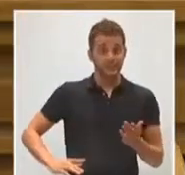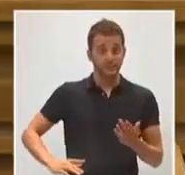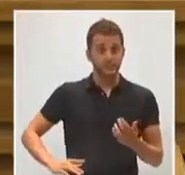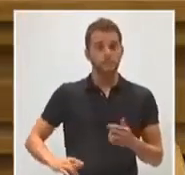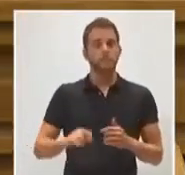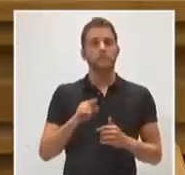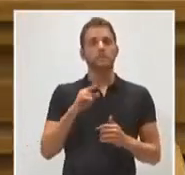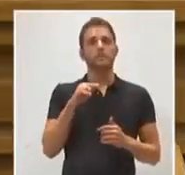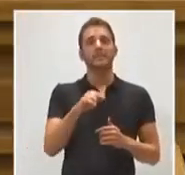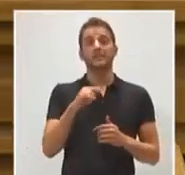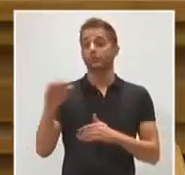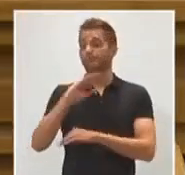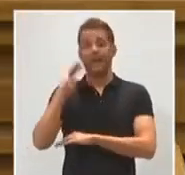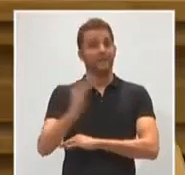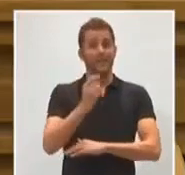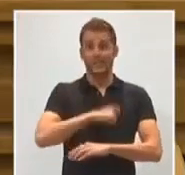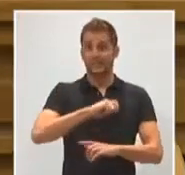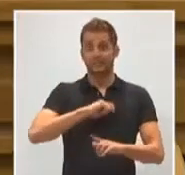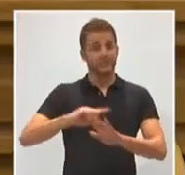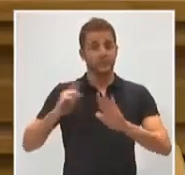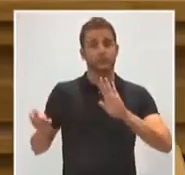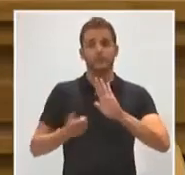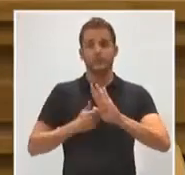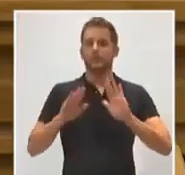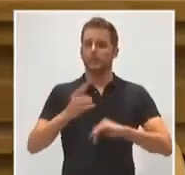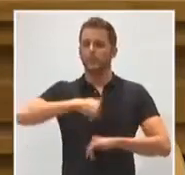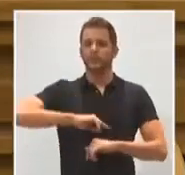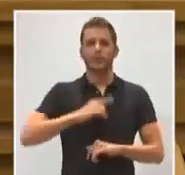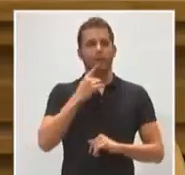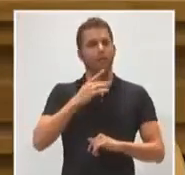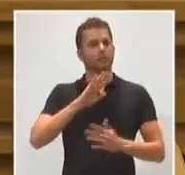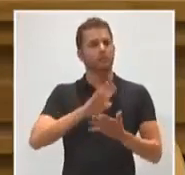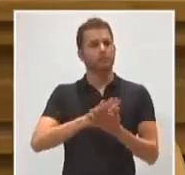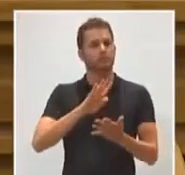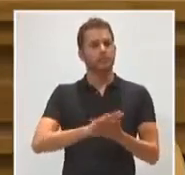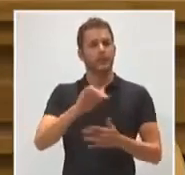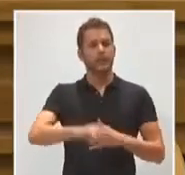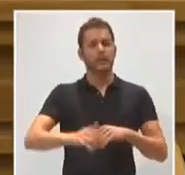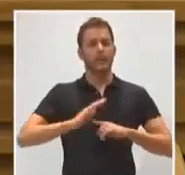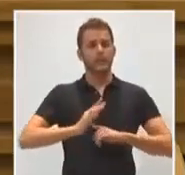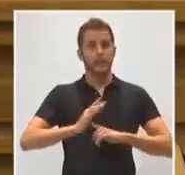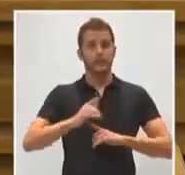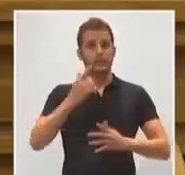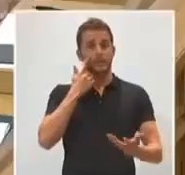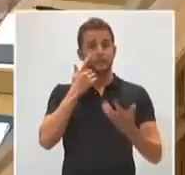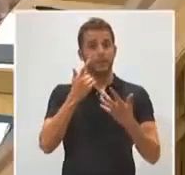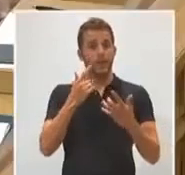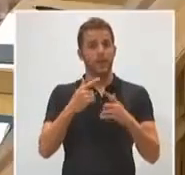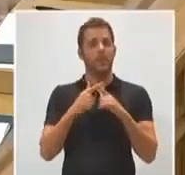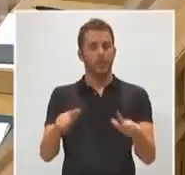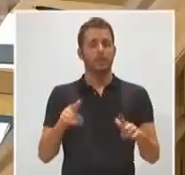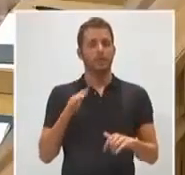tenido consecuencias en toda españa- pero podemos decir con tranquilidad que castilla la mancha ha sido con diferencia la que